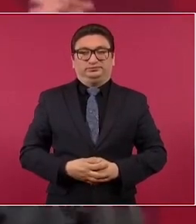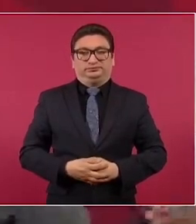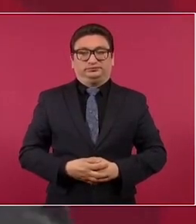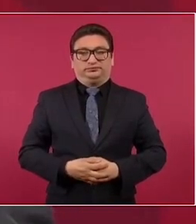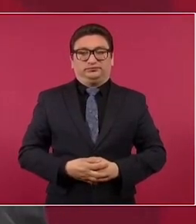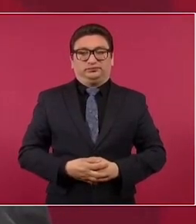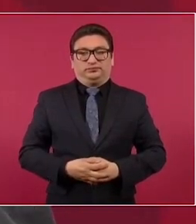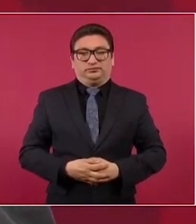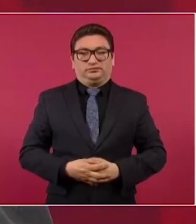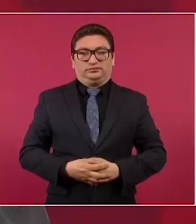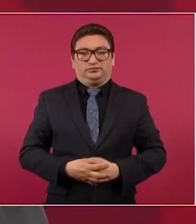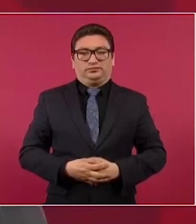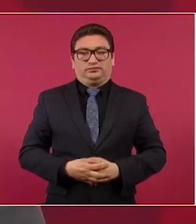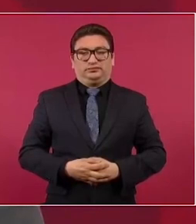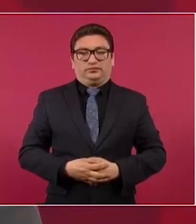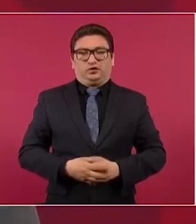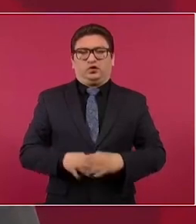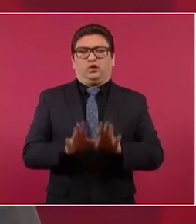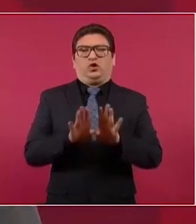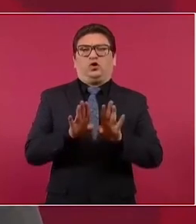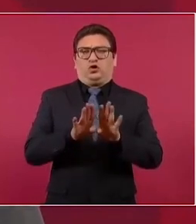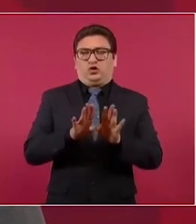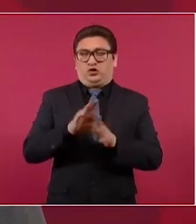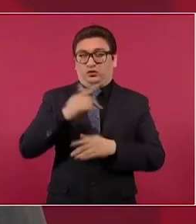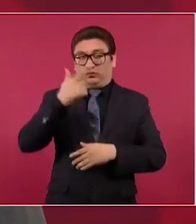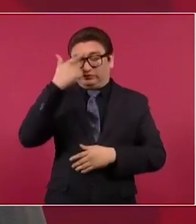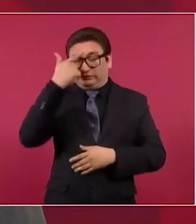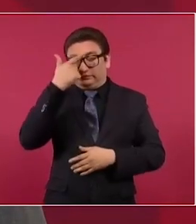¿Cómo a medianoche,